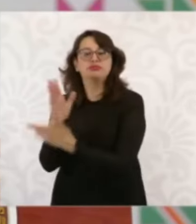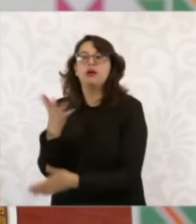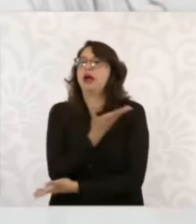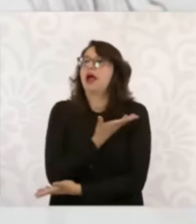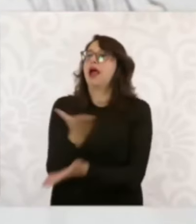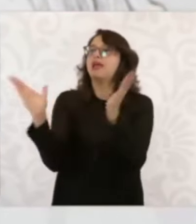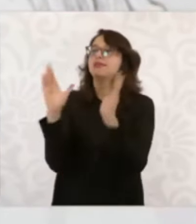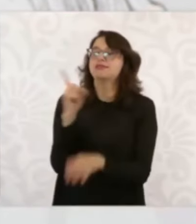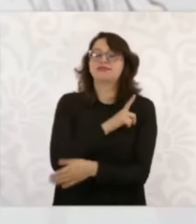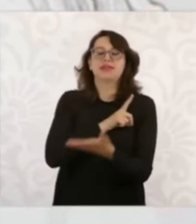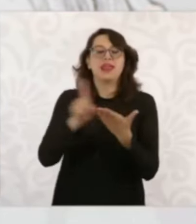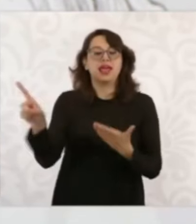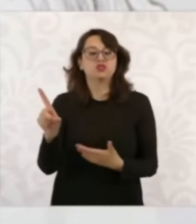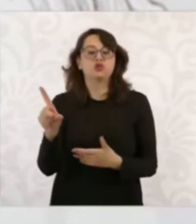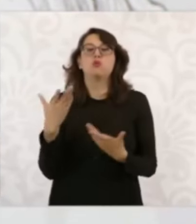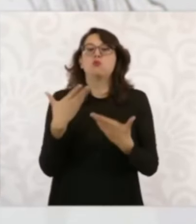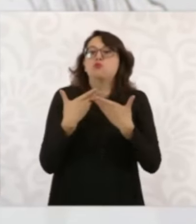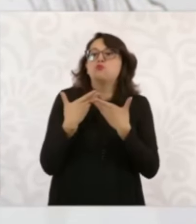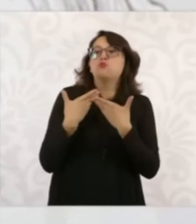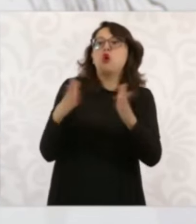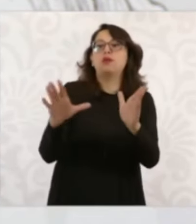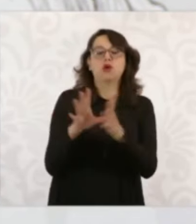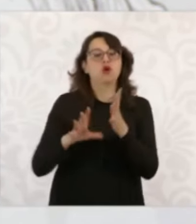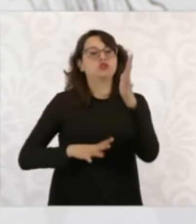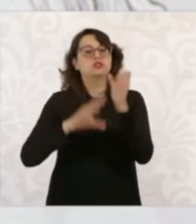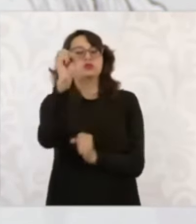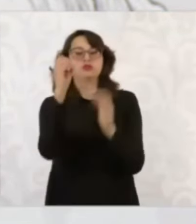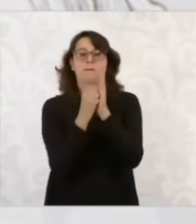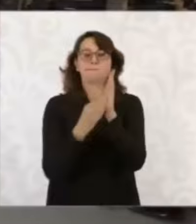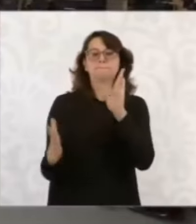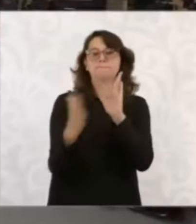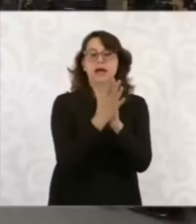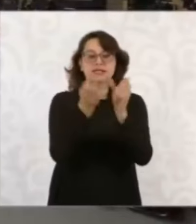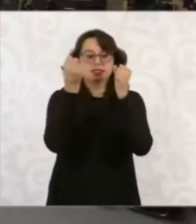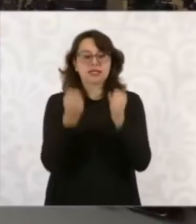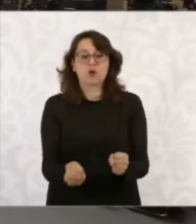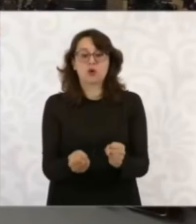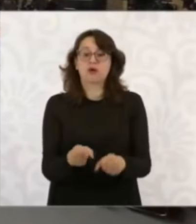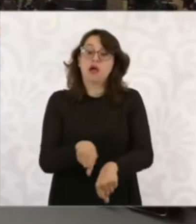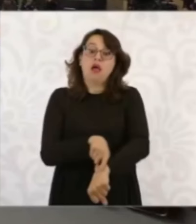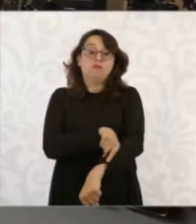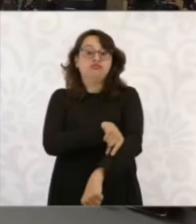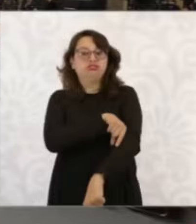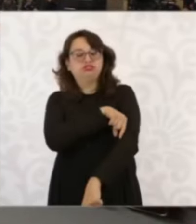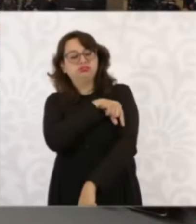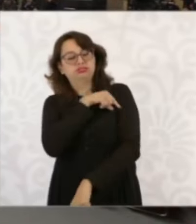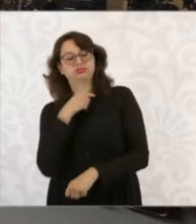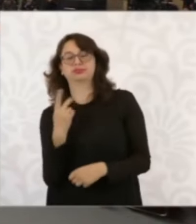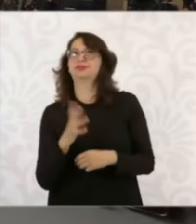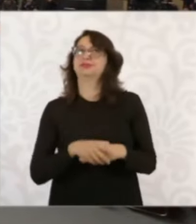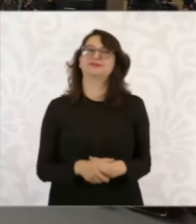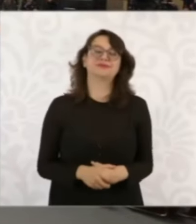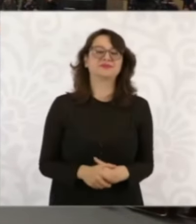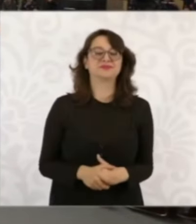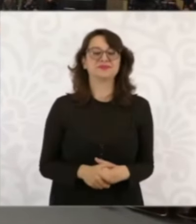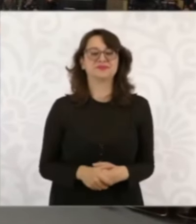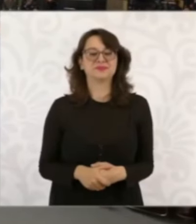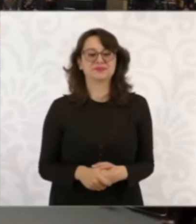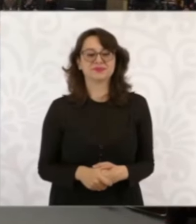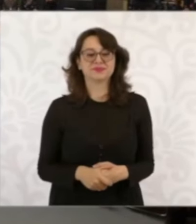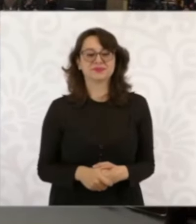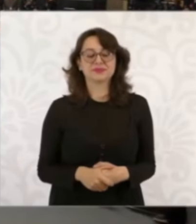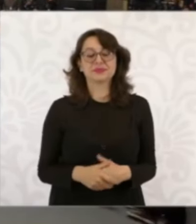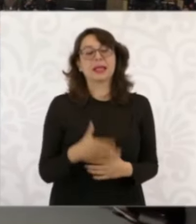de México garantizados en la Constitución. Bueno, ya me extendí. Sí. Presidenta, pues